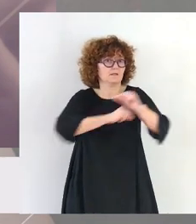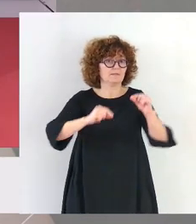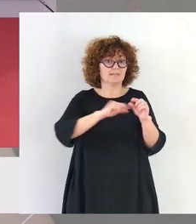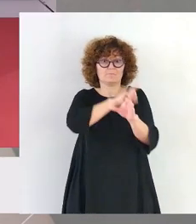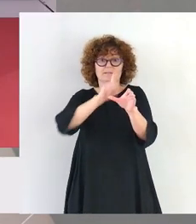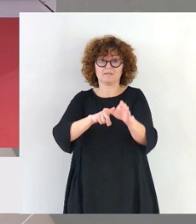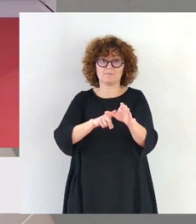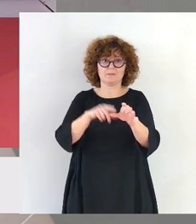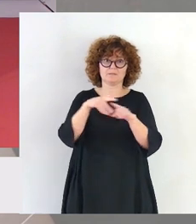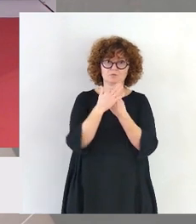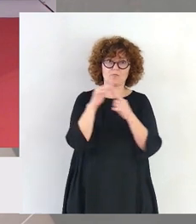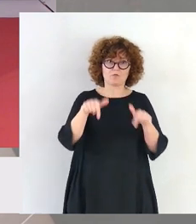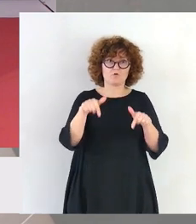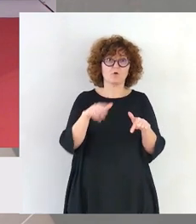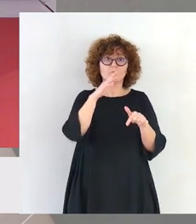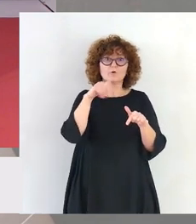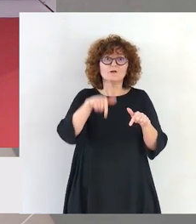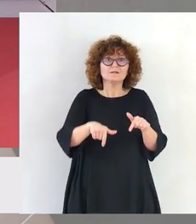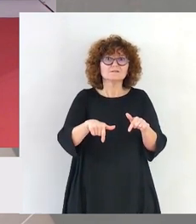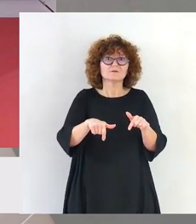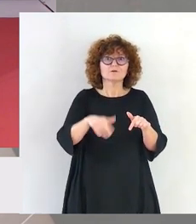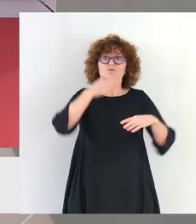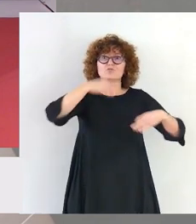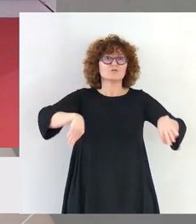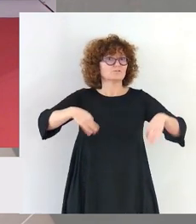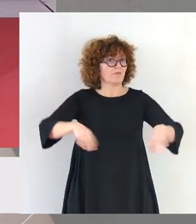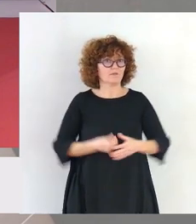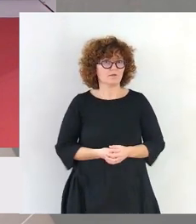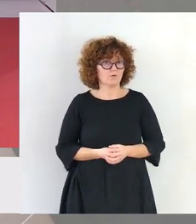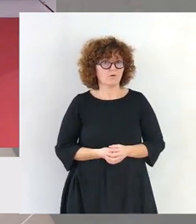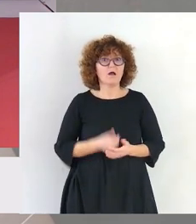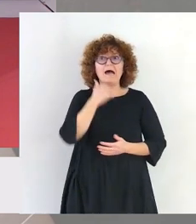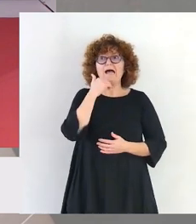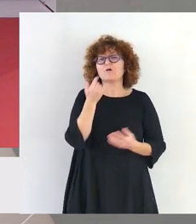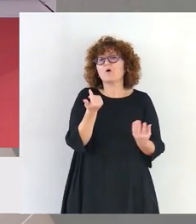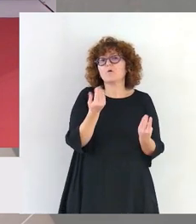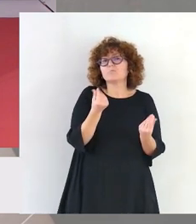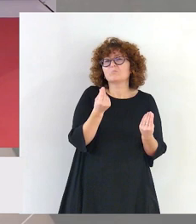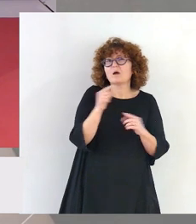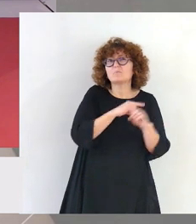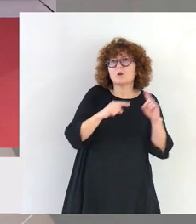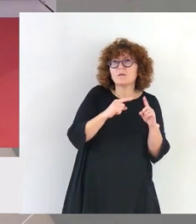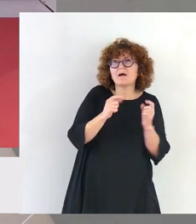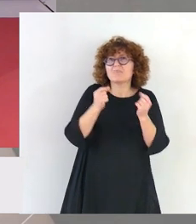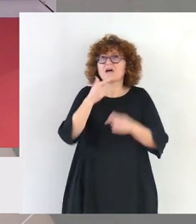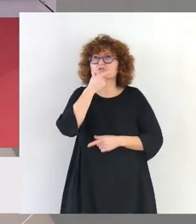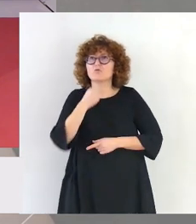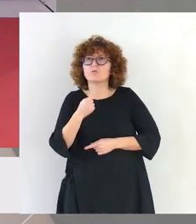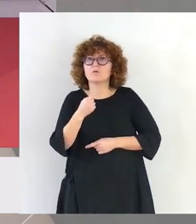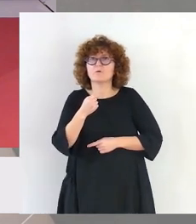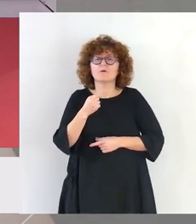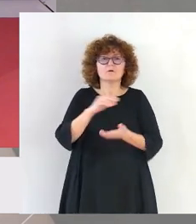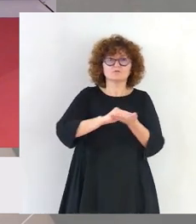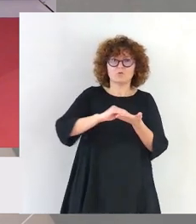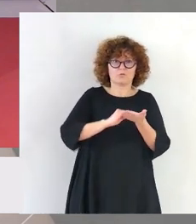es cualquier cosa menos simple el cambio climático no es intuitivo verdad José Manuel eh una complejidad que requiere